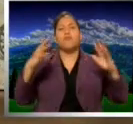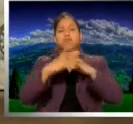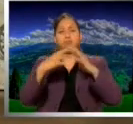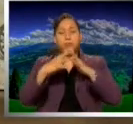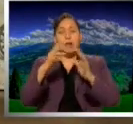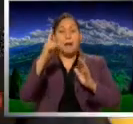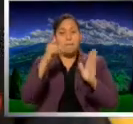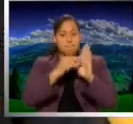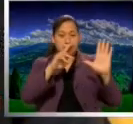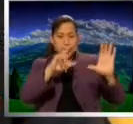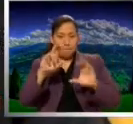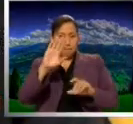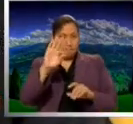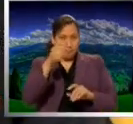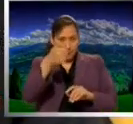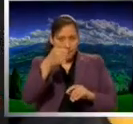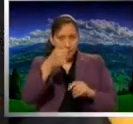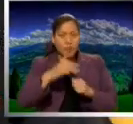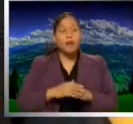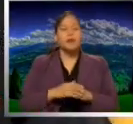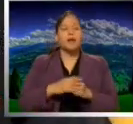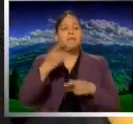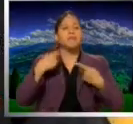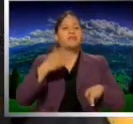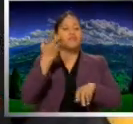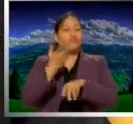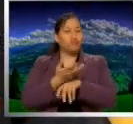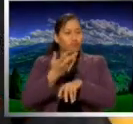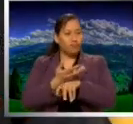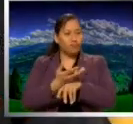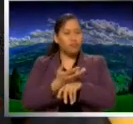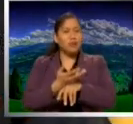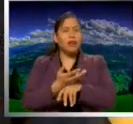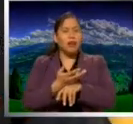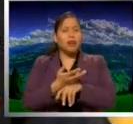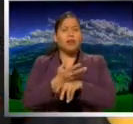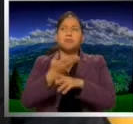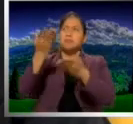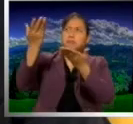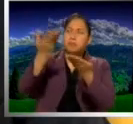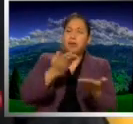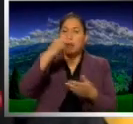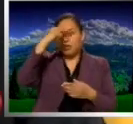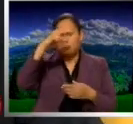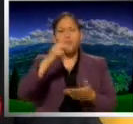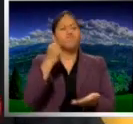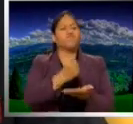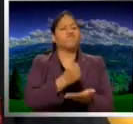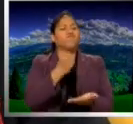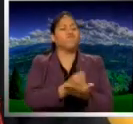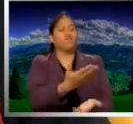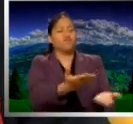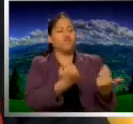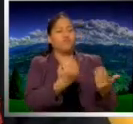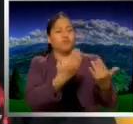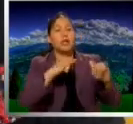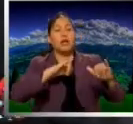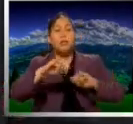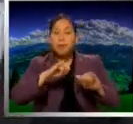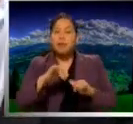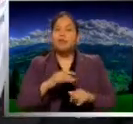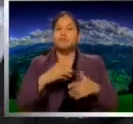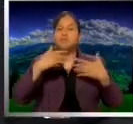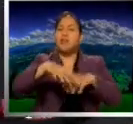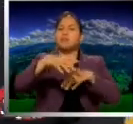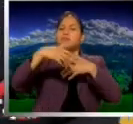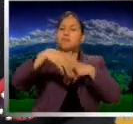En 1846, pues los estadounidenses se metieron a México y exigían parte del territorio nacional.